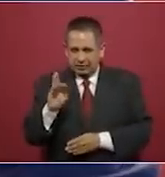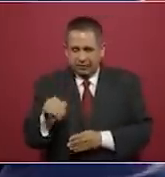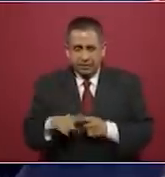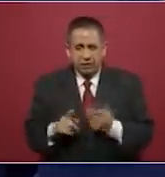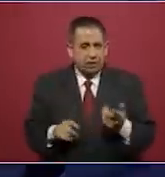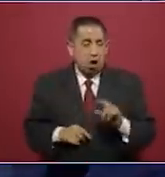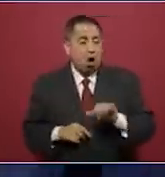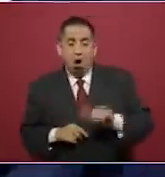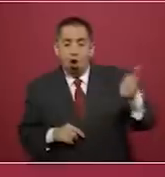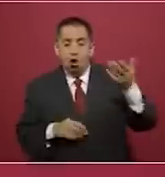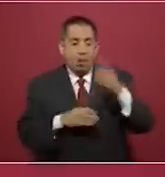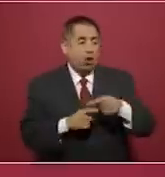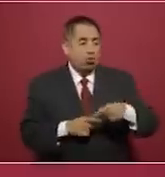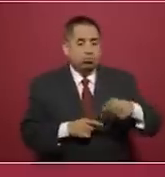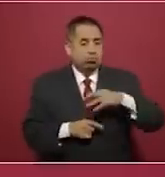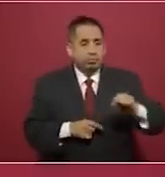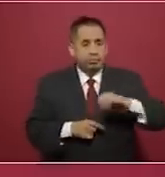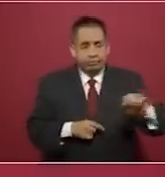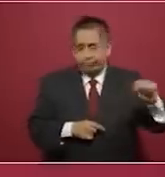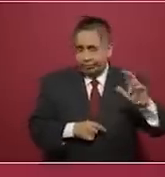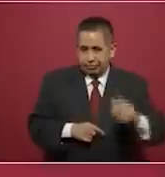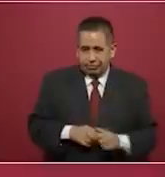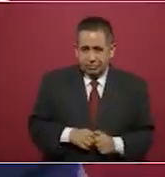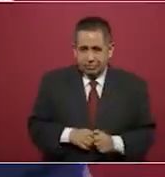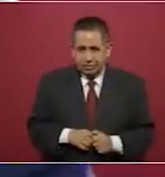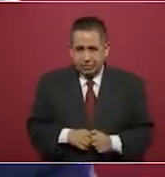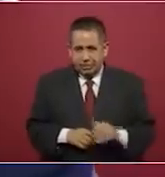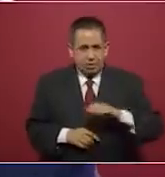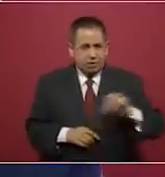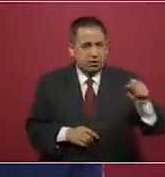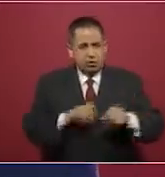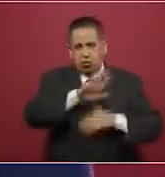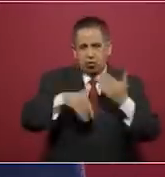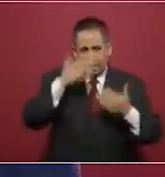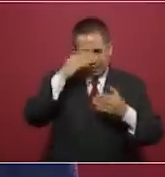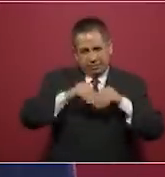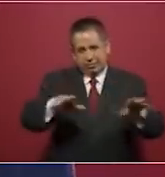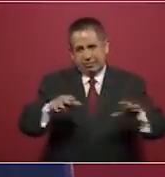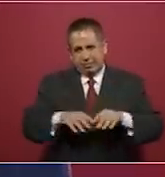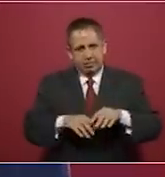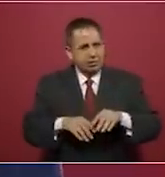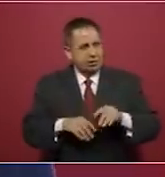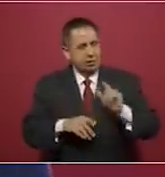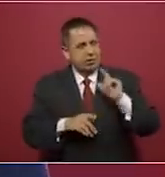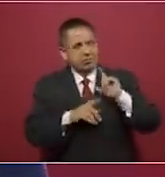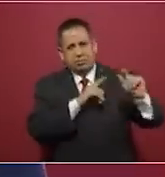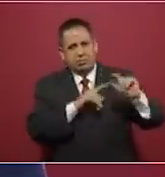porque todos los demás como es de dominio público volaron